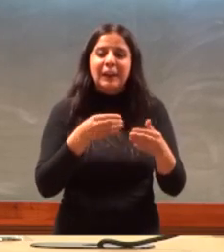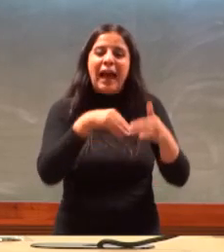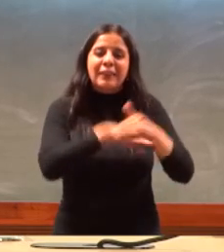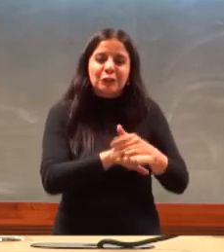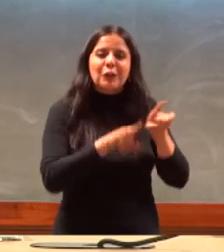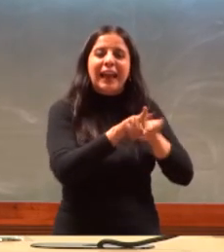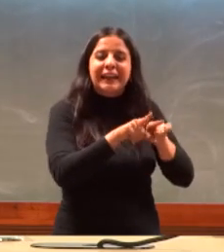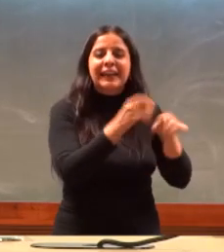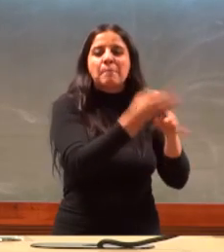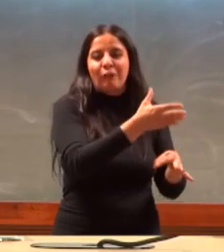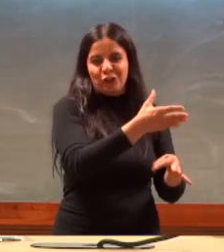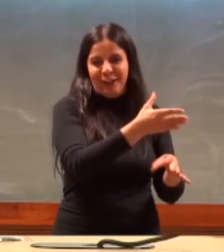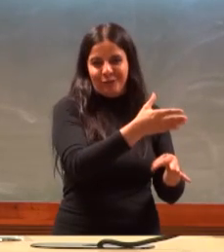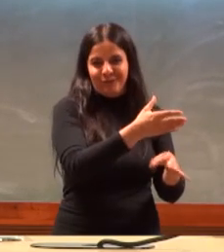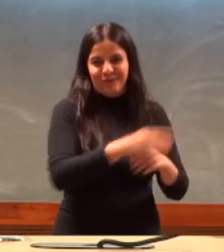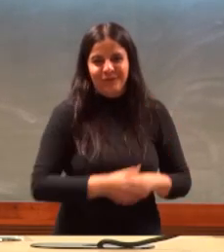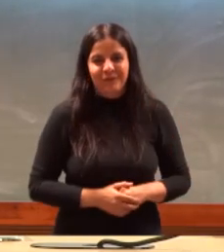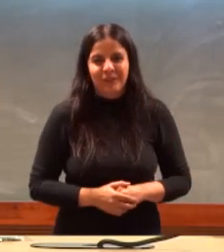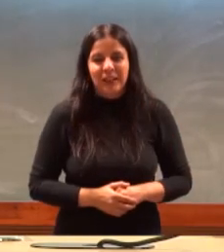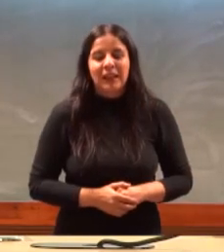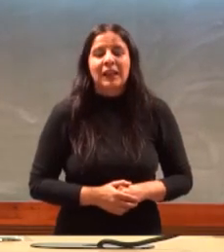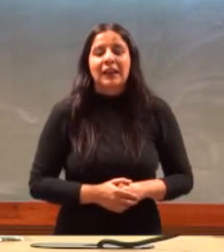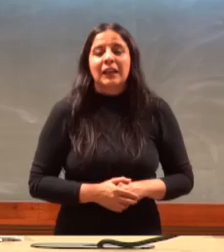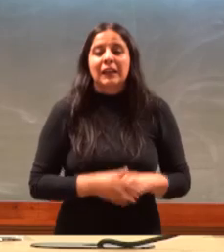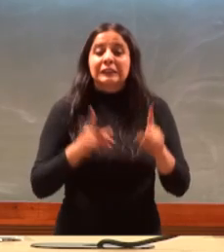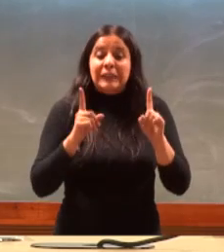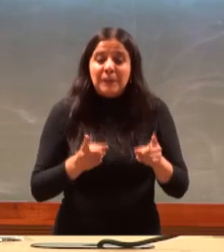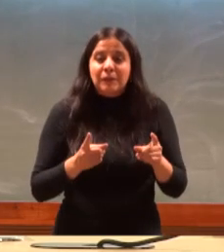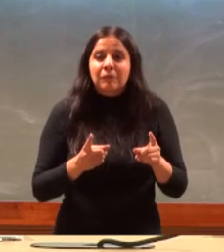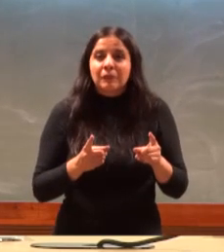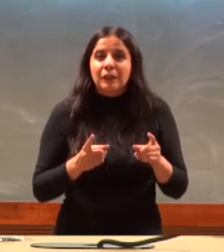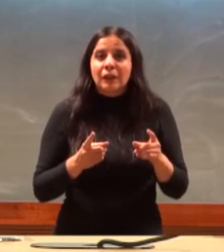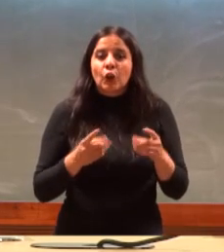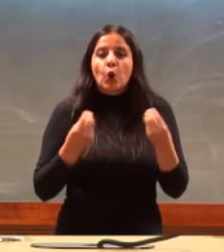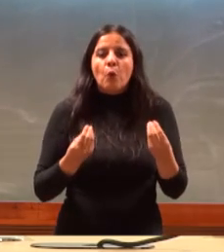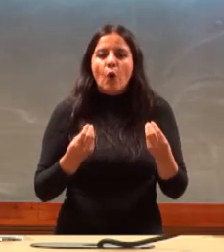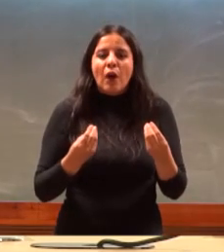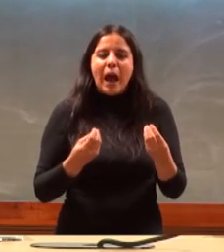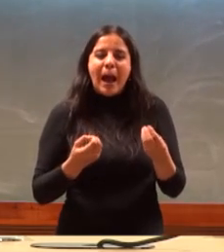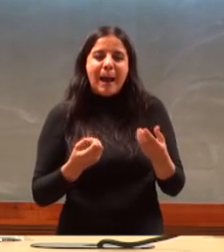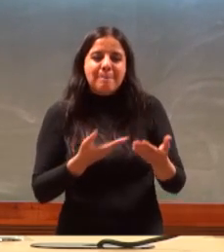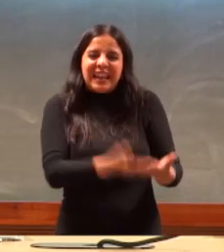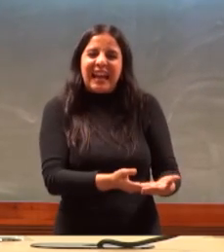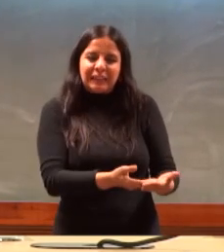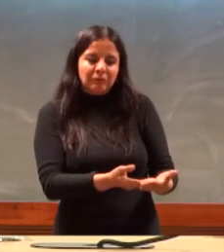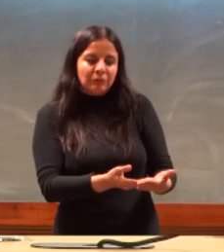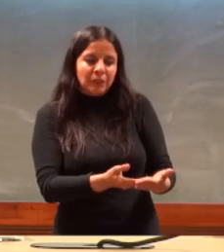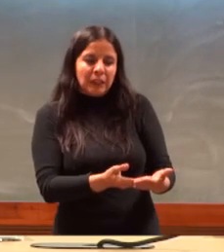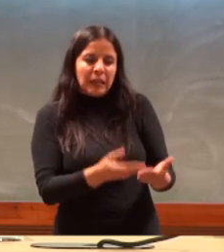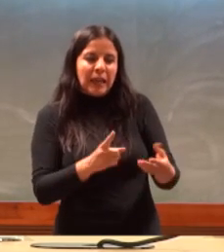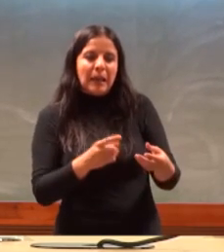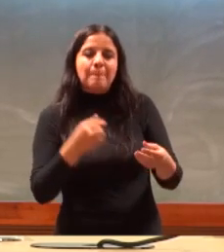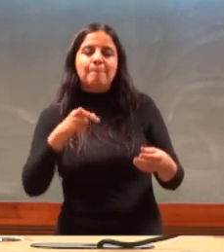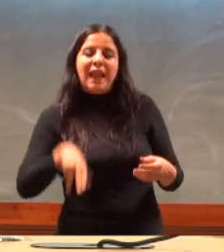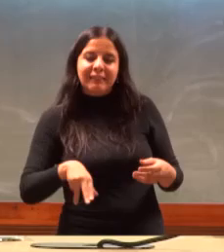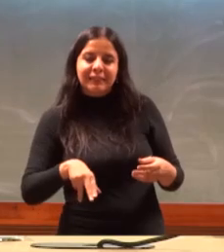también que es muy importante y que es un tema grave a solucionar es la aplicación de qué manera podemos aplicar ágil y de manera inclusiva el plan de acciones y herramientas